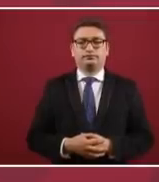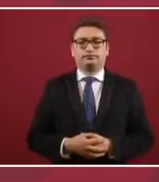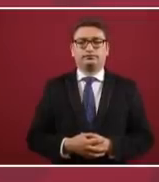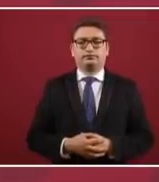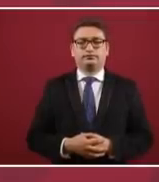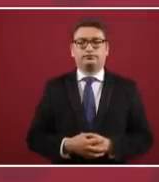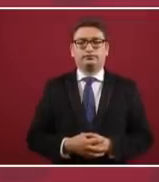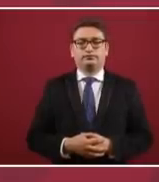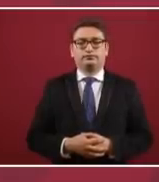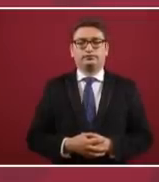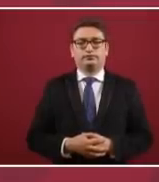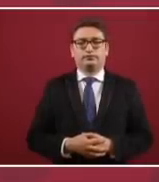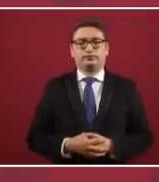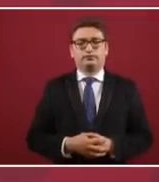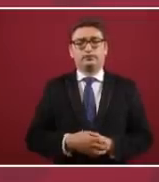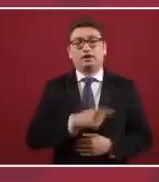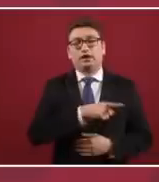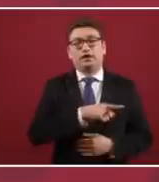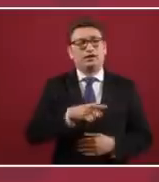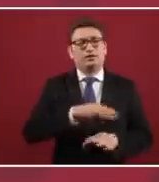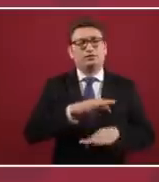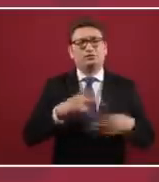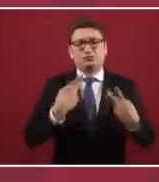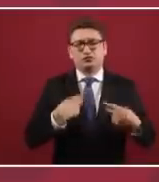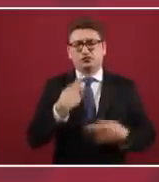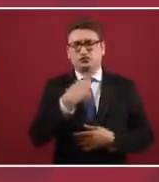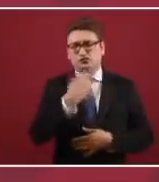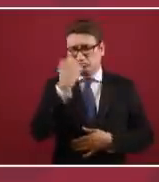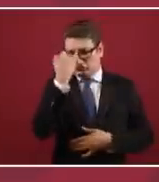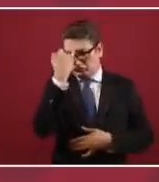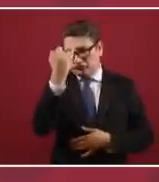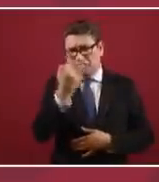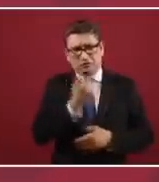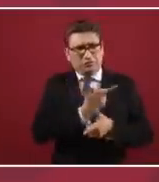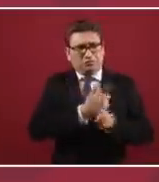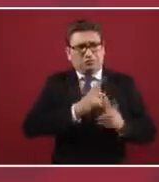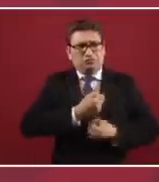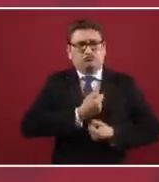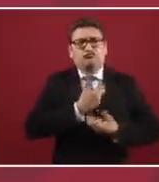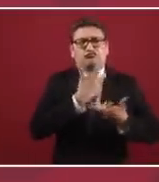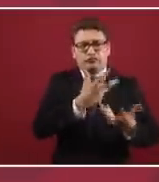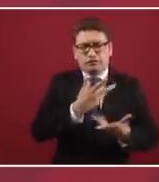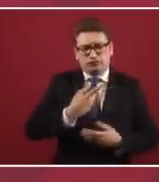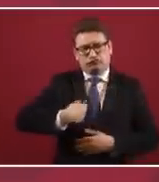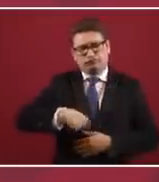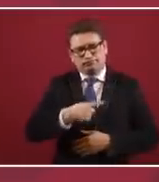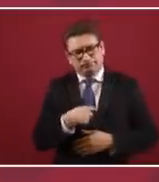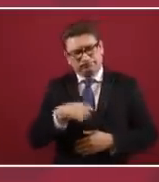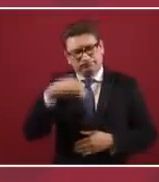la libre manifestación de las ideas y